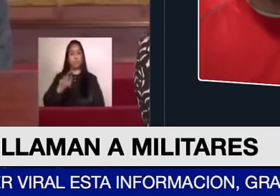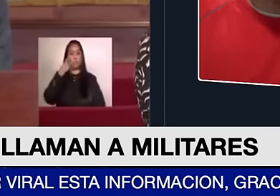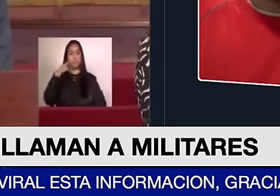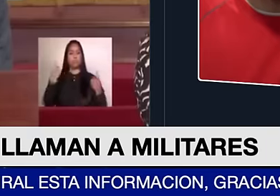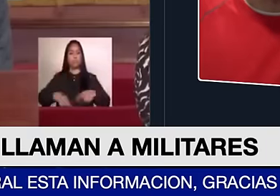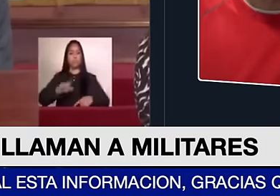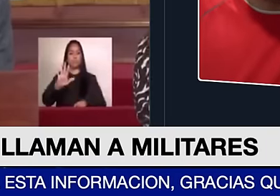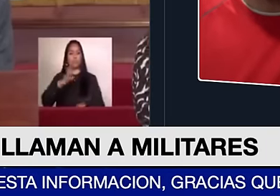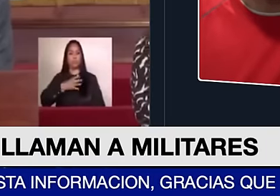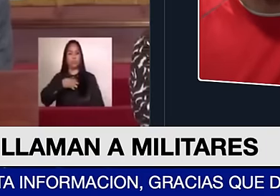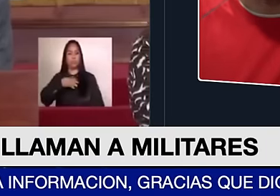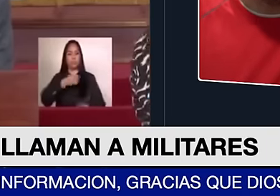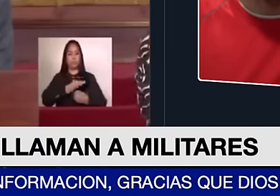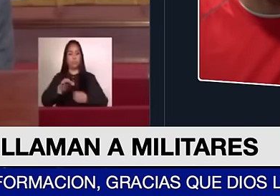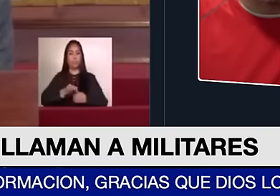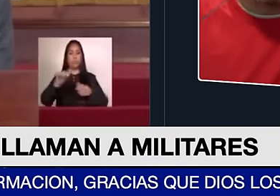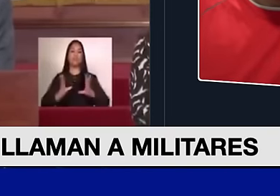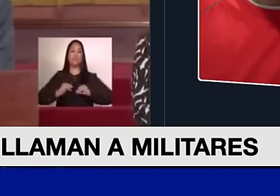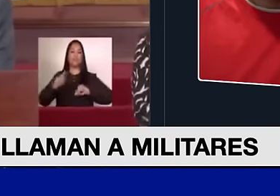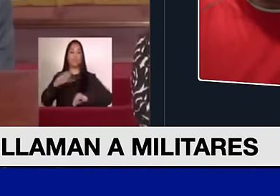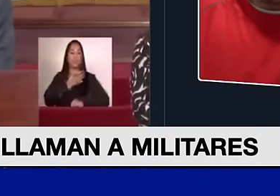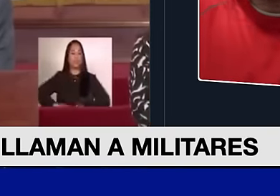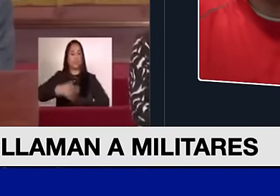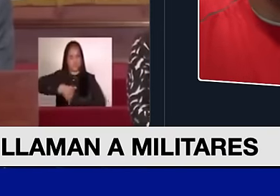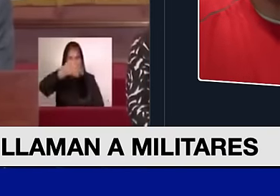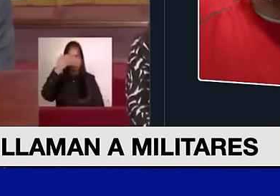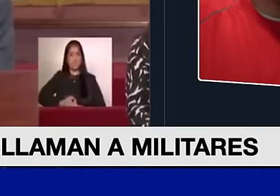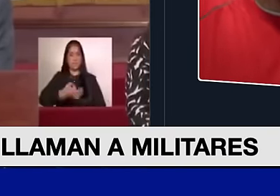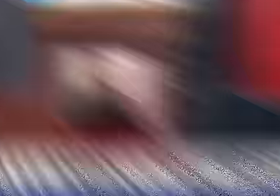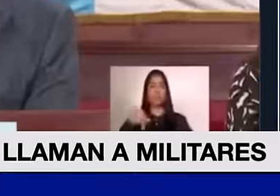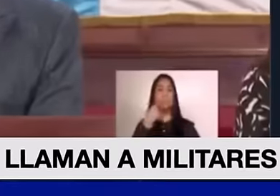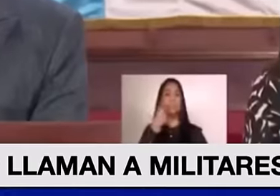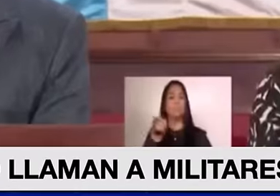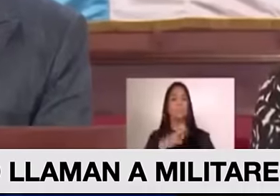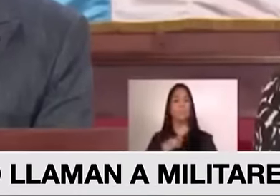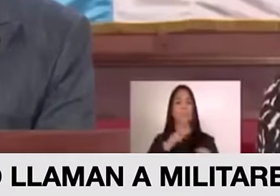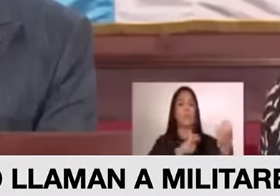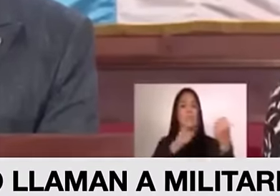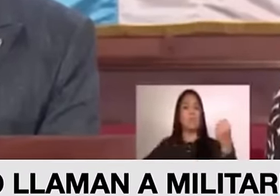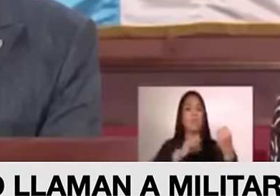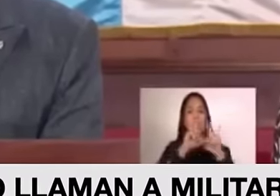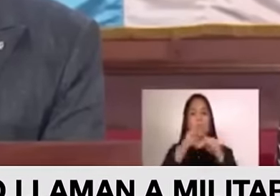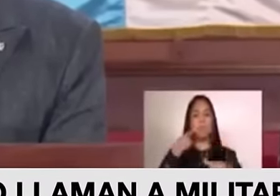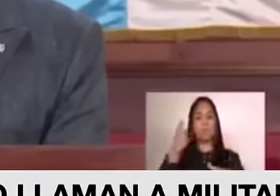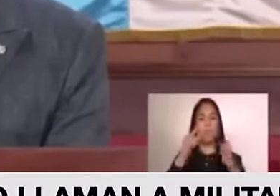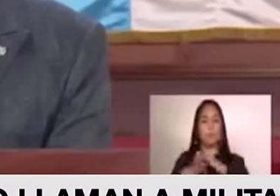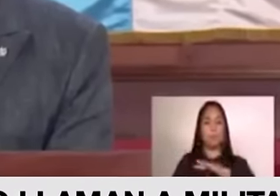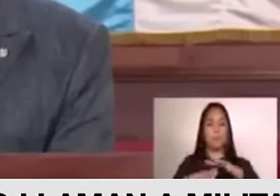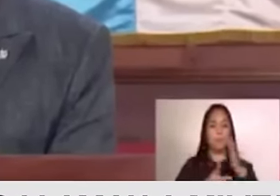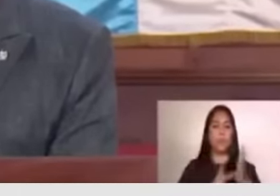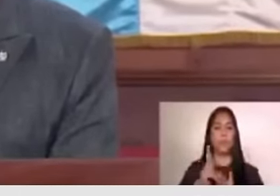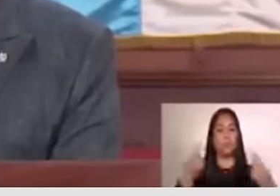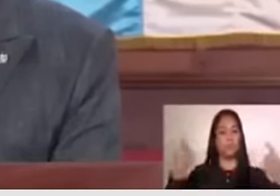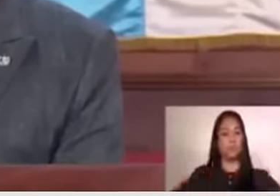electo es el presidente de Guatemala sus palabras fueron las siguientes nuestro gobierno no reconoce a maduro como